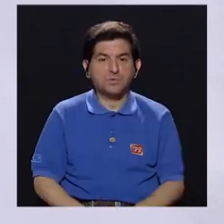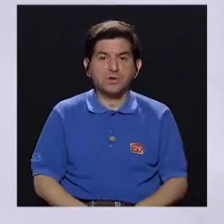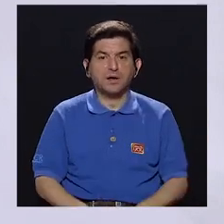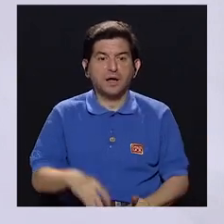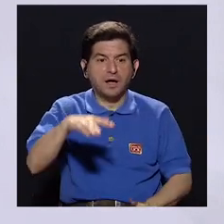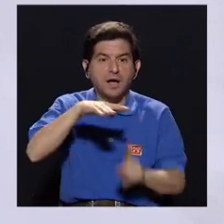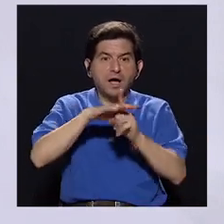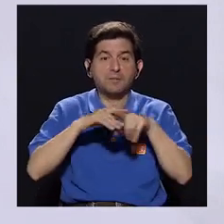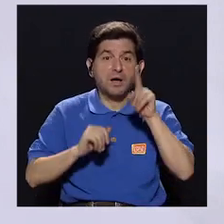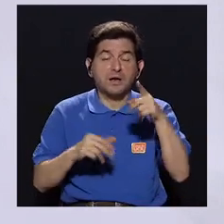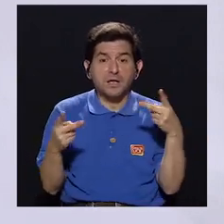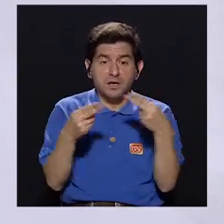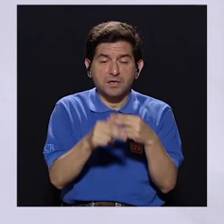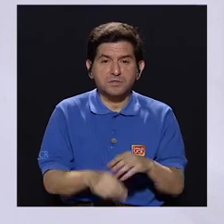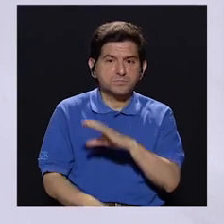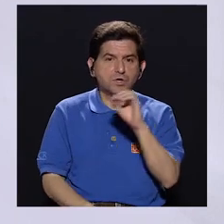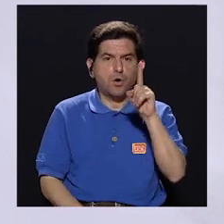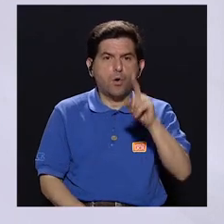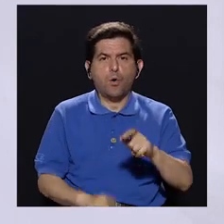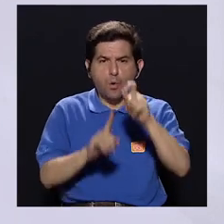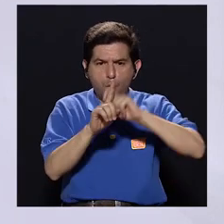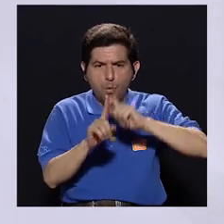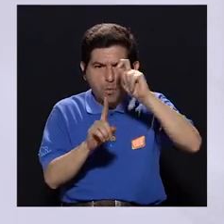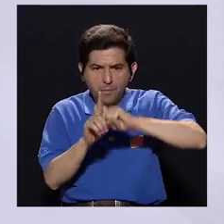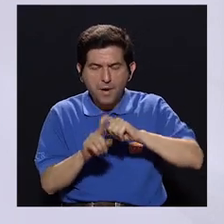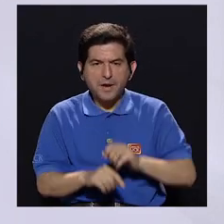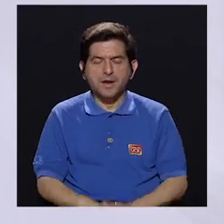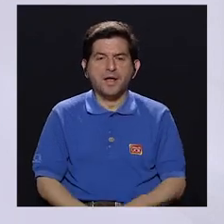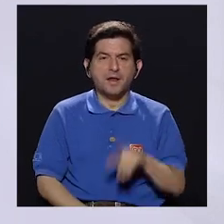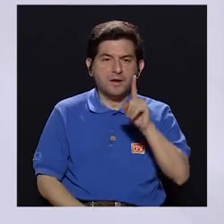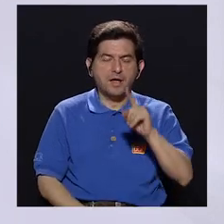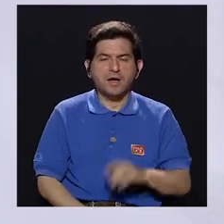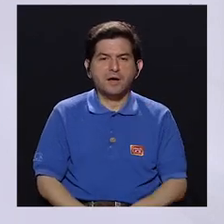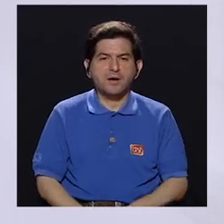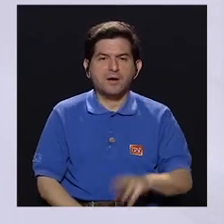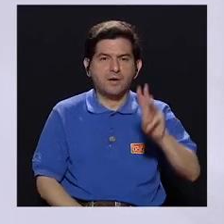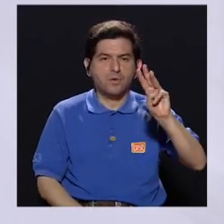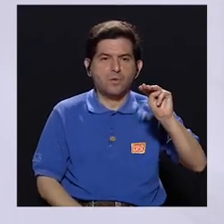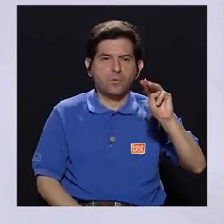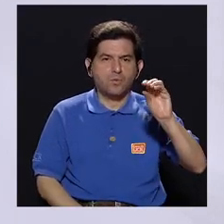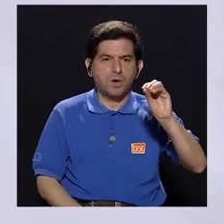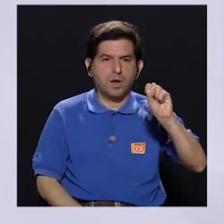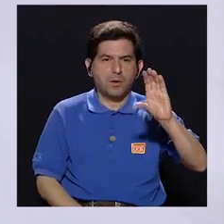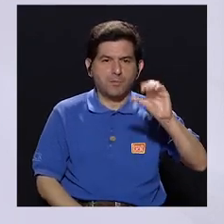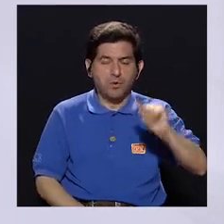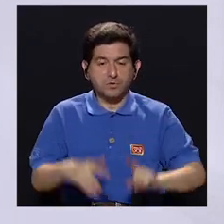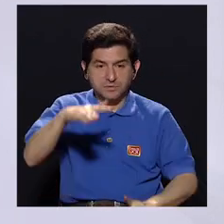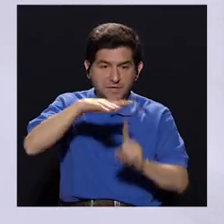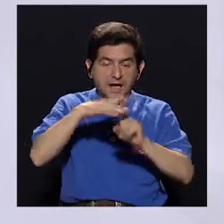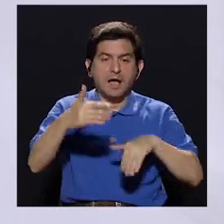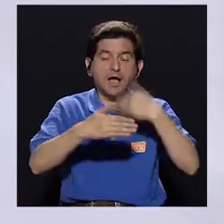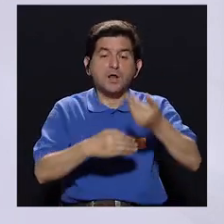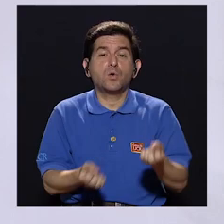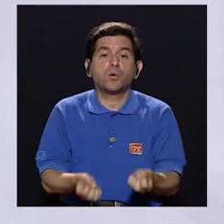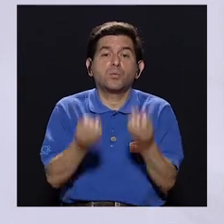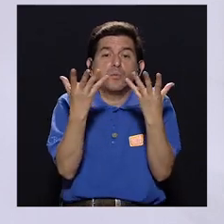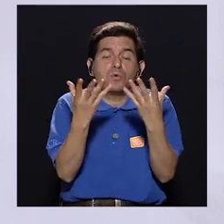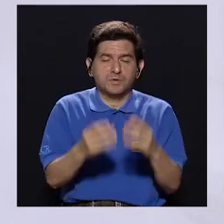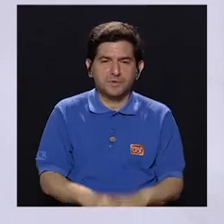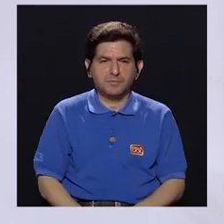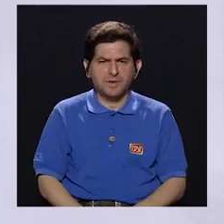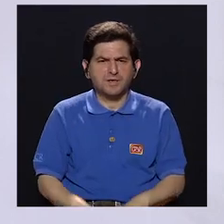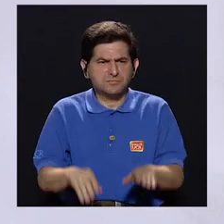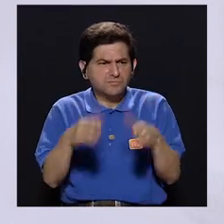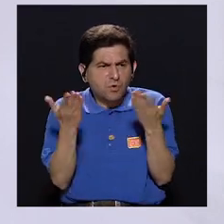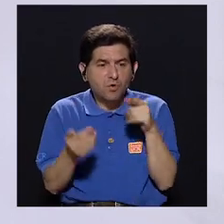y después llegan un montón y cuando usted deja un banano llega una mosca de la fruta y al rato llegan un montón bueno la